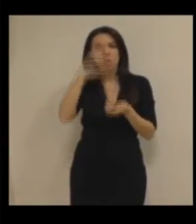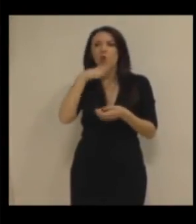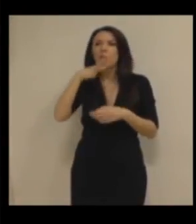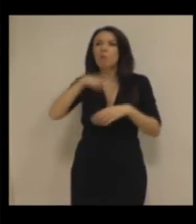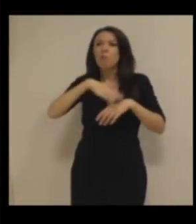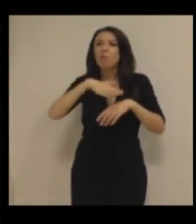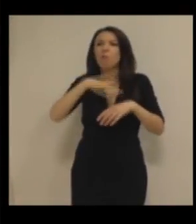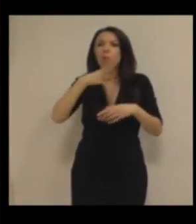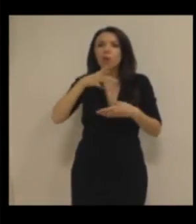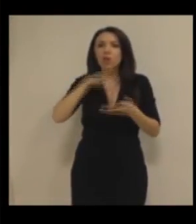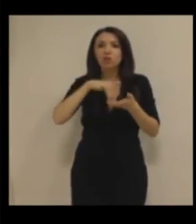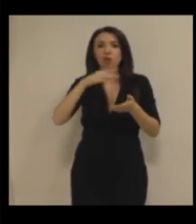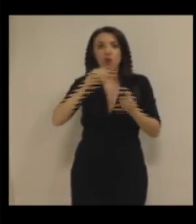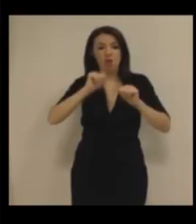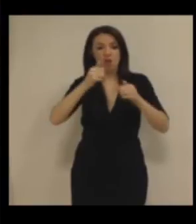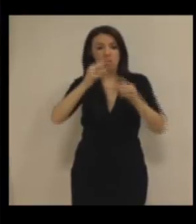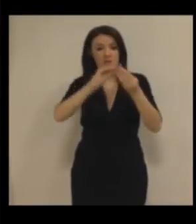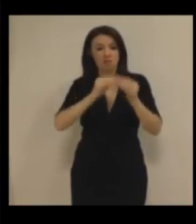cuando se acometen proyectos